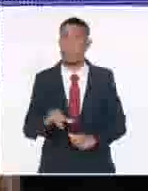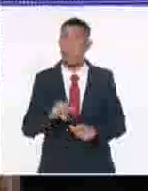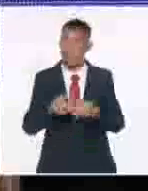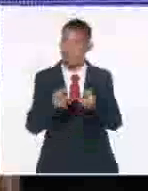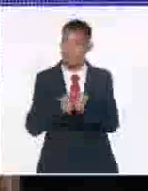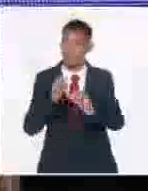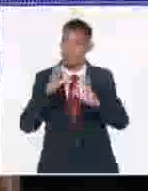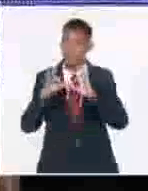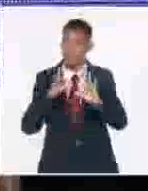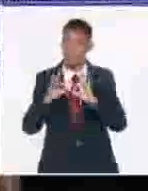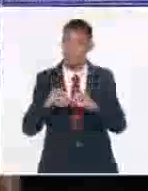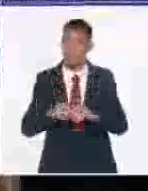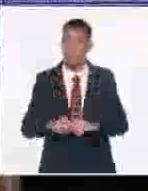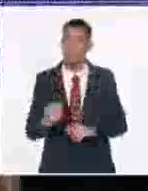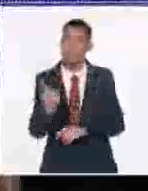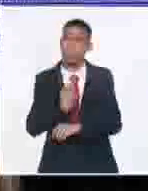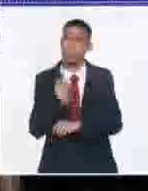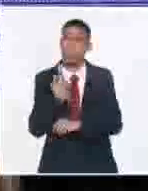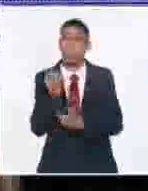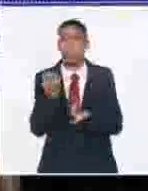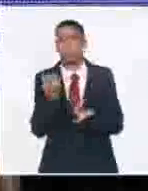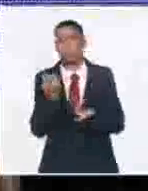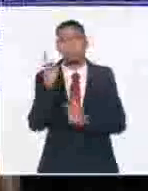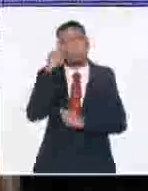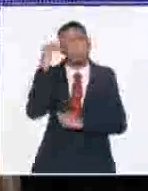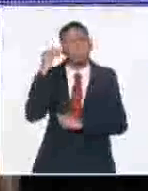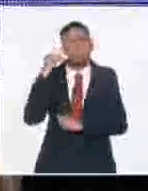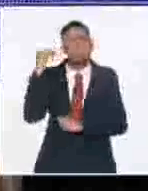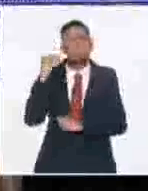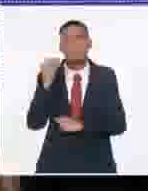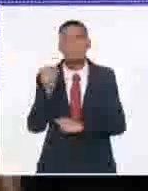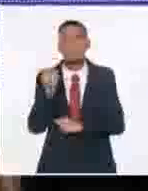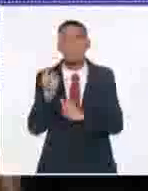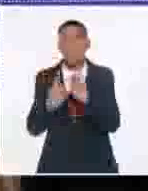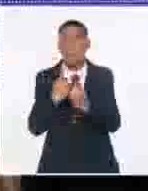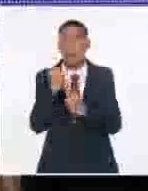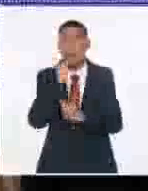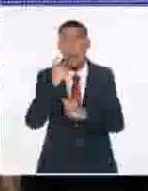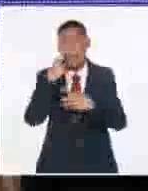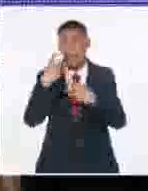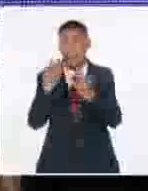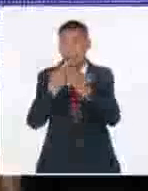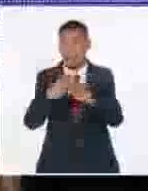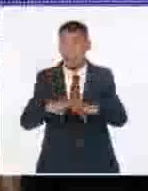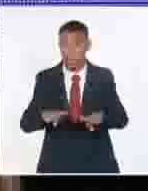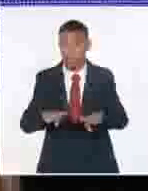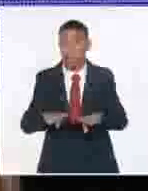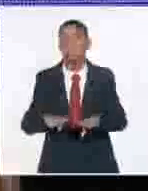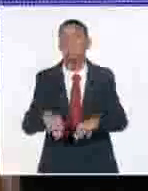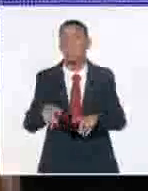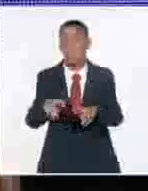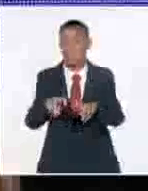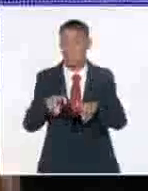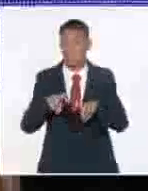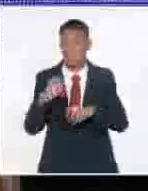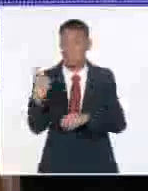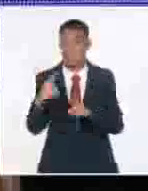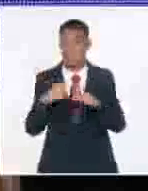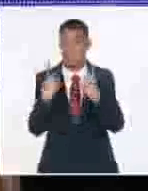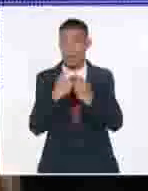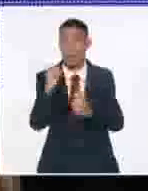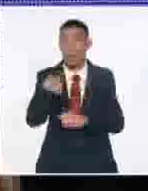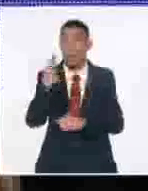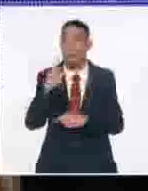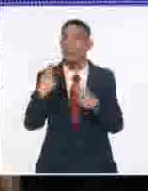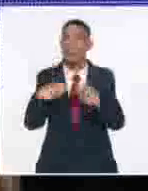Seguridad. Vemos, por tanto, como caminos esenciales el que la Asamblea General de Naciones Unidas se pronuncie y